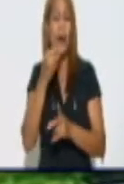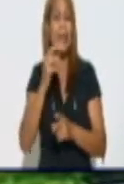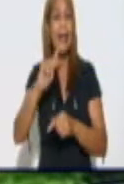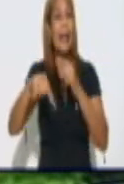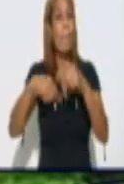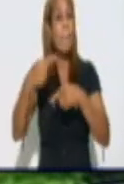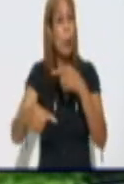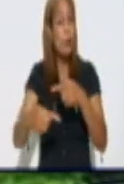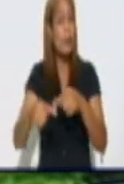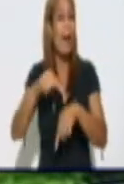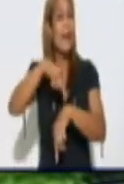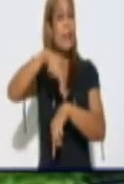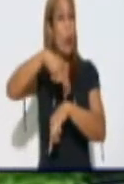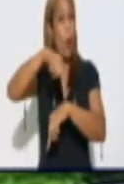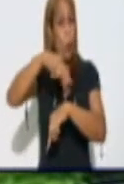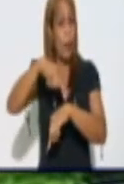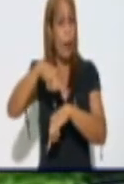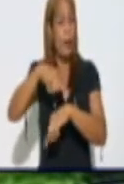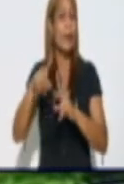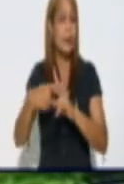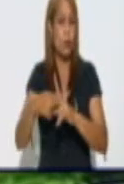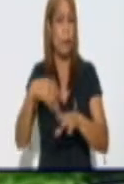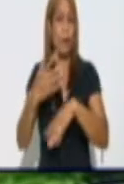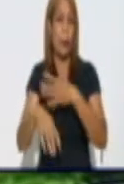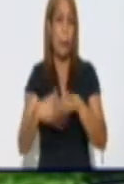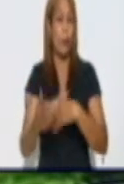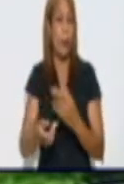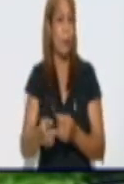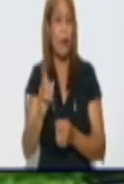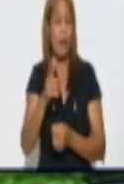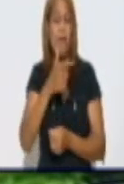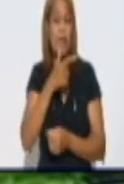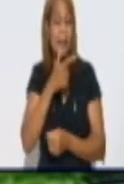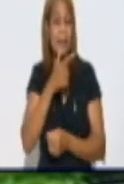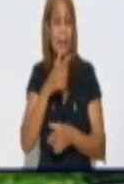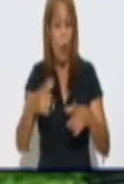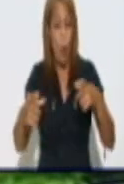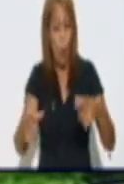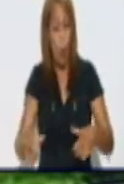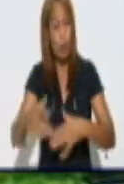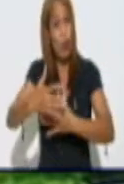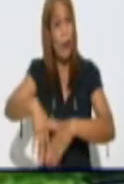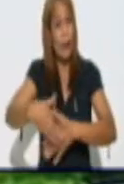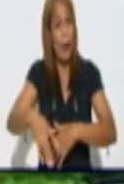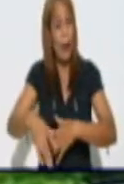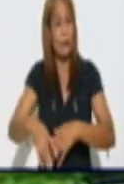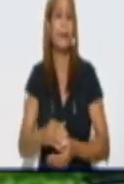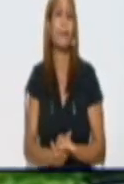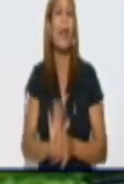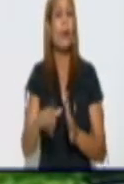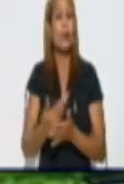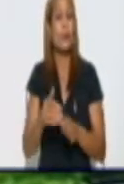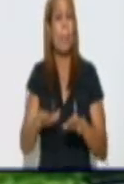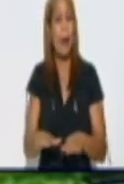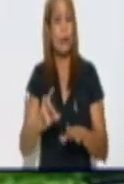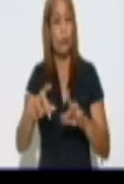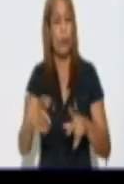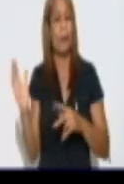a esto, que se puede convertir en un serio problema. El que caiga en un hoyo de eso es un peligro realmente. Vamos a hacer una pausa.